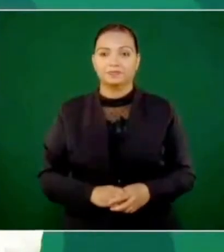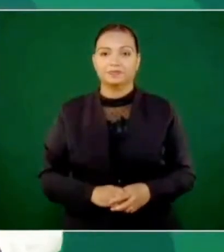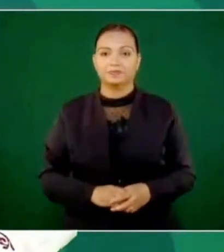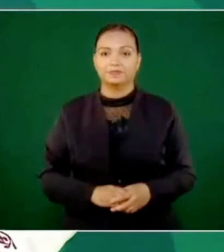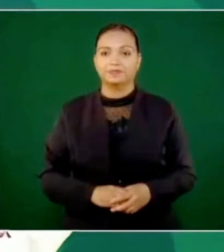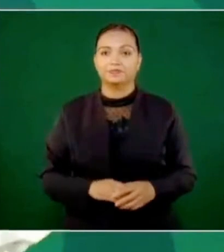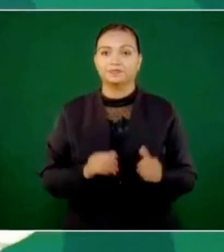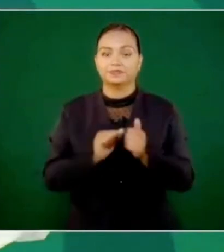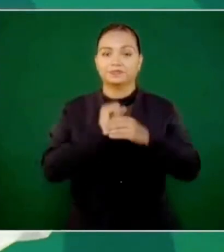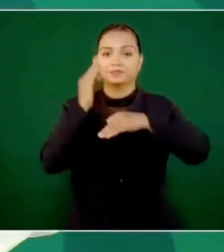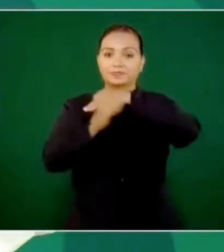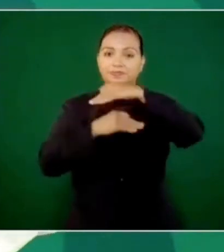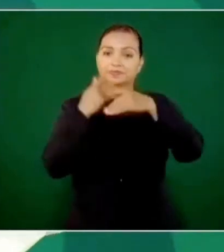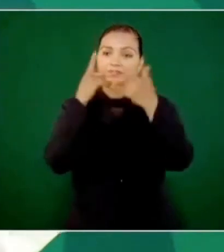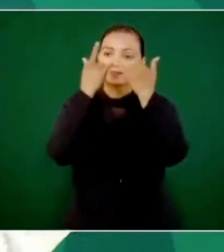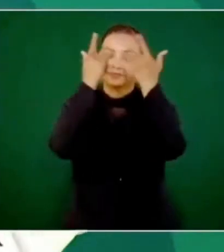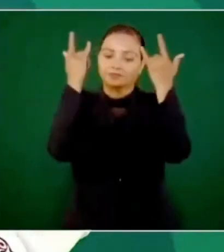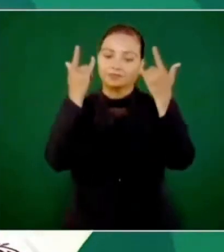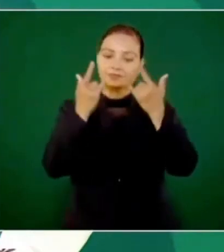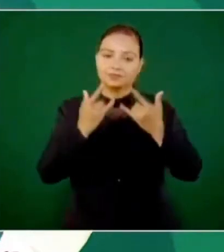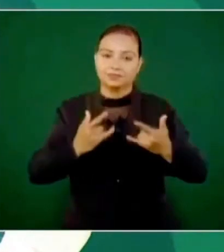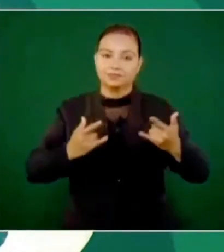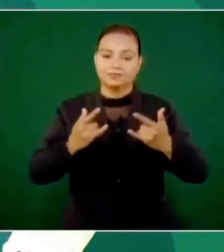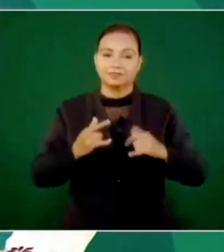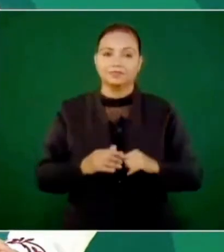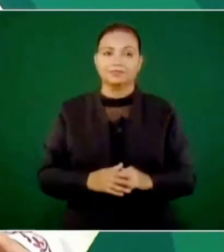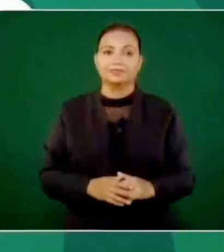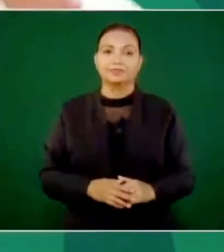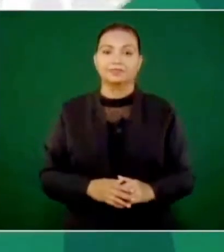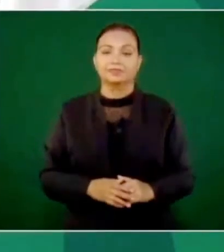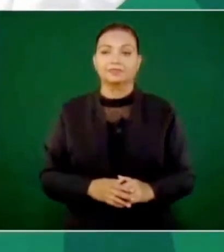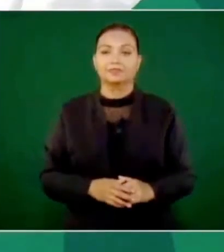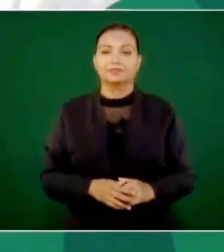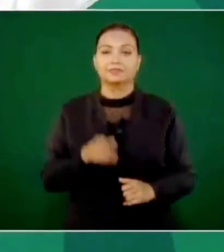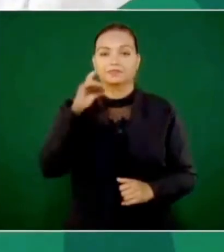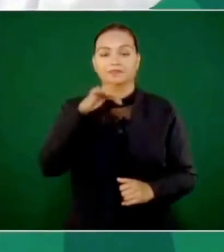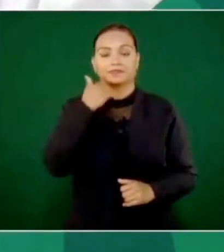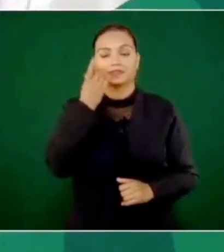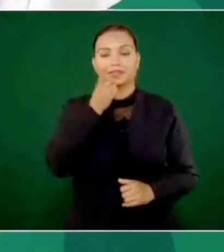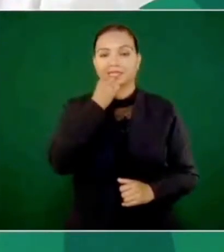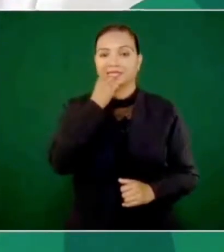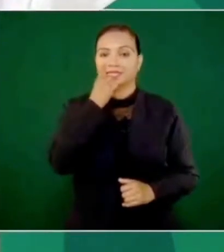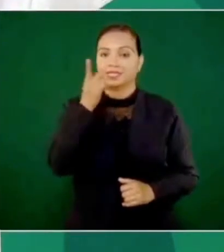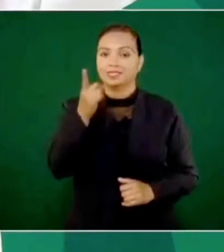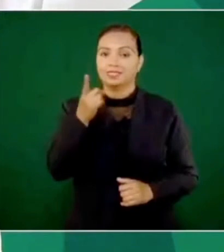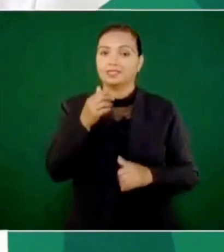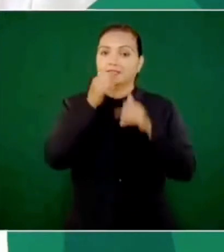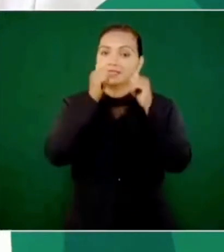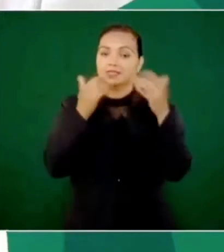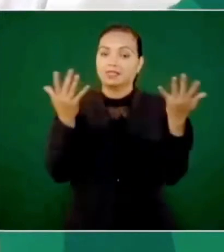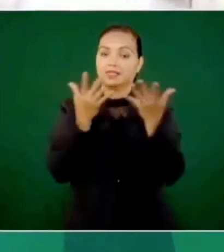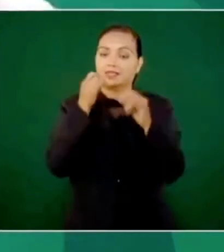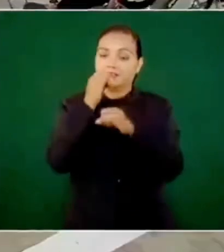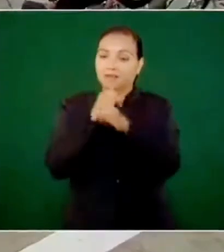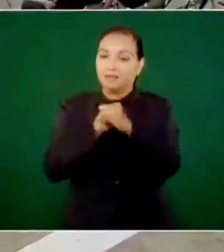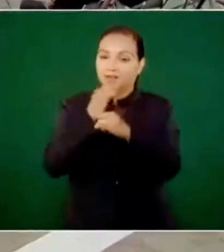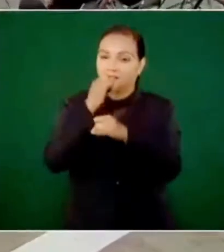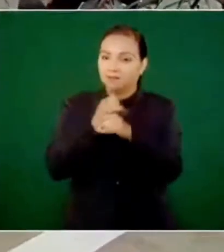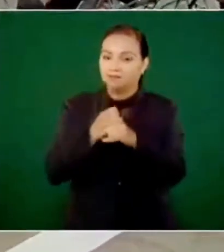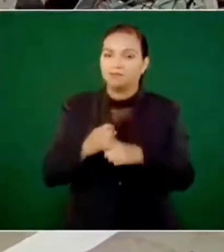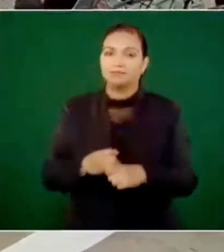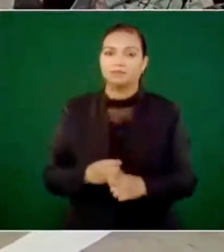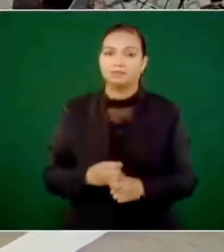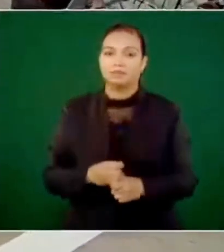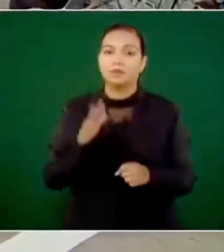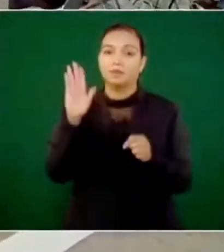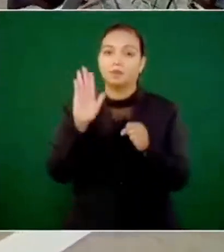con toda su historia. Por cierto, aprovecho para decirles que estamos haciendo una investigación